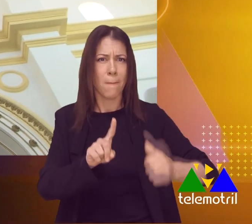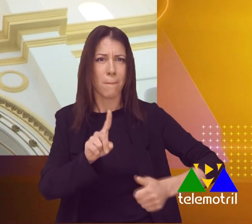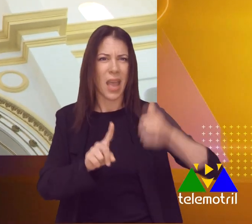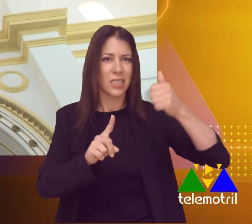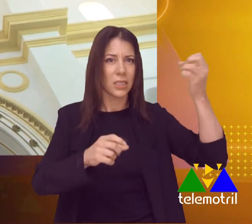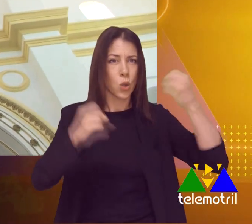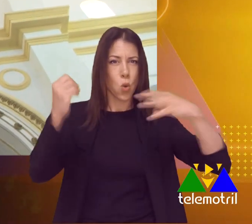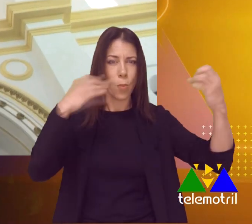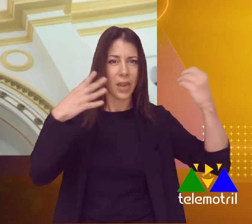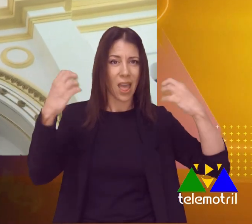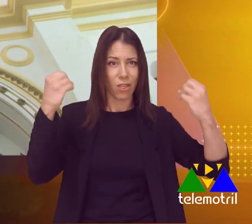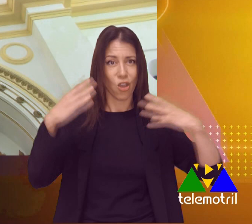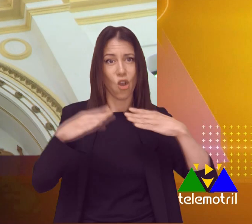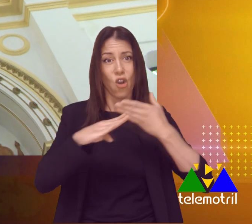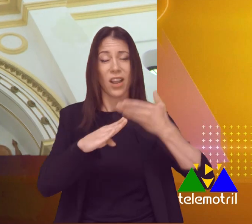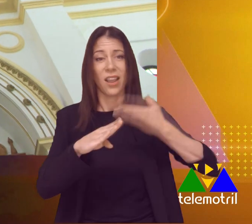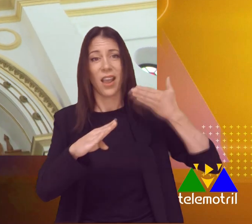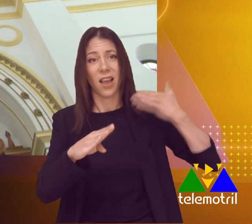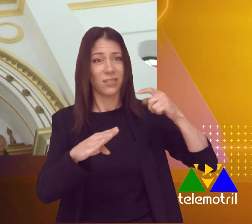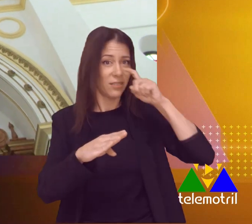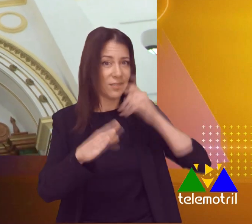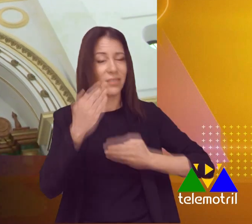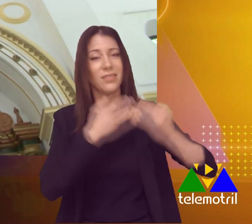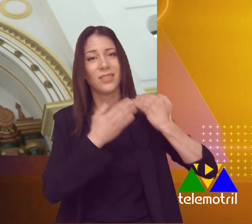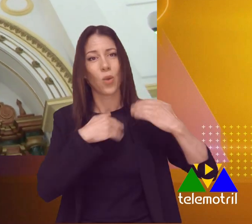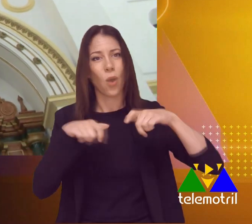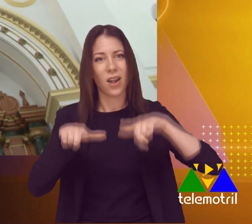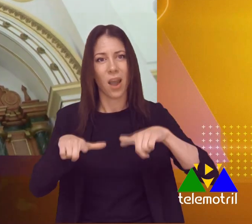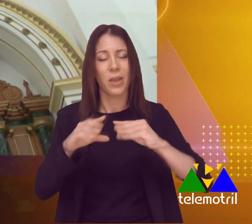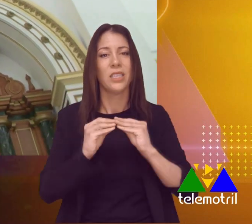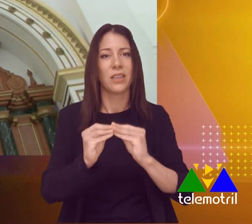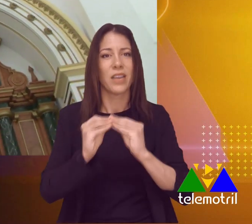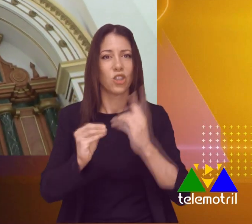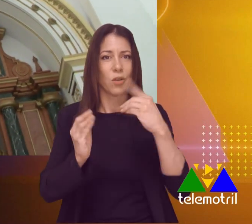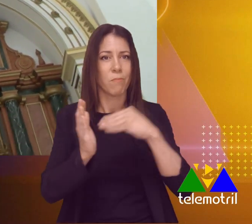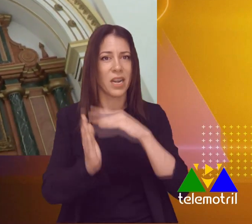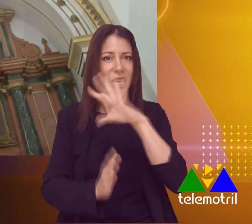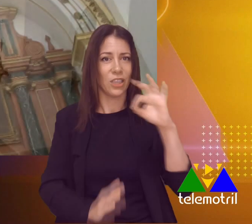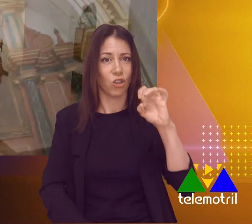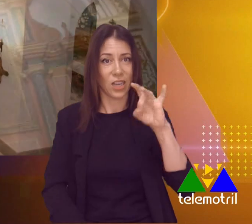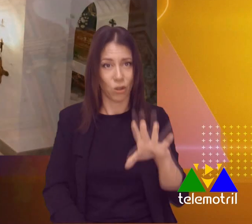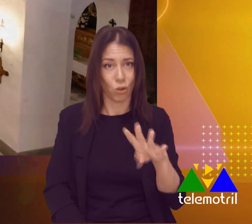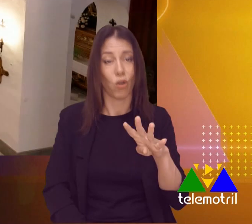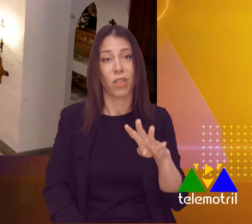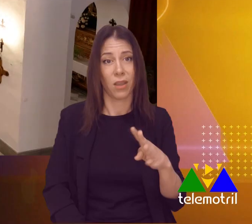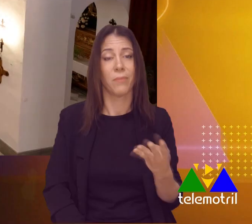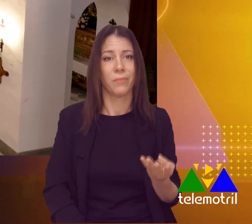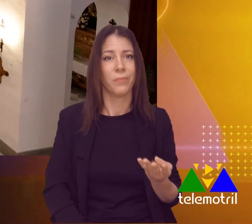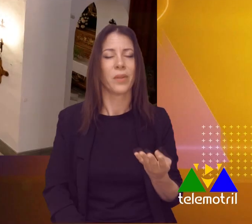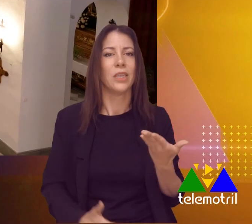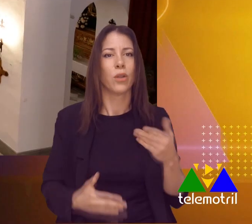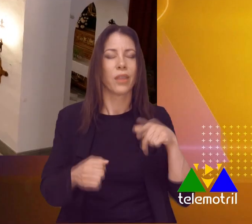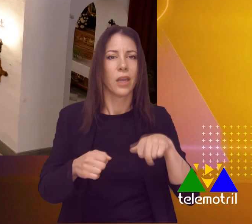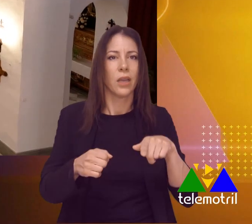más iluminación que lo que tenía la antigua nave que se había hecho en 1514, que se había terminado en 1514. Es